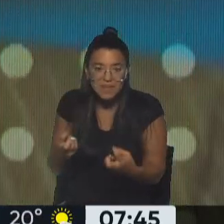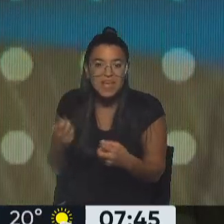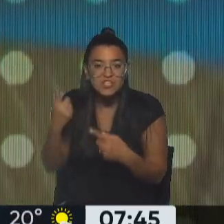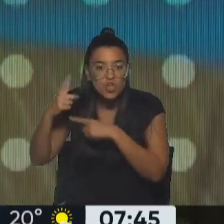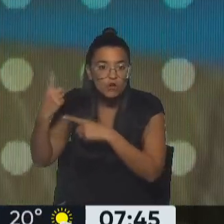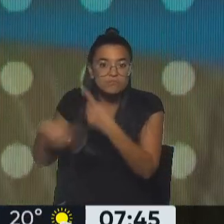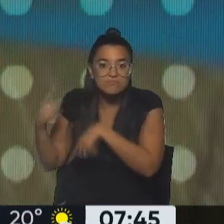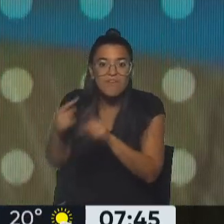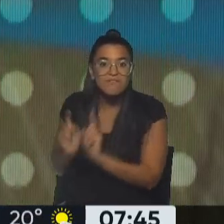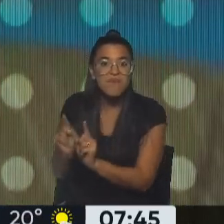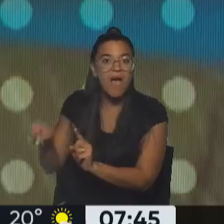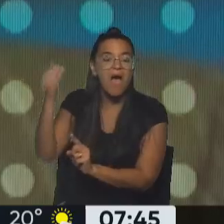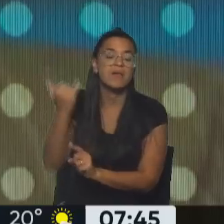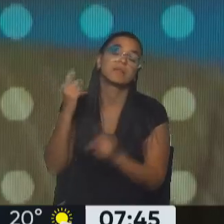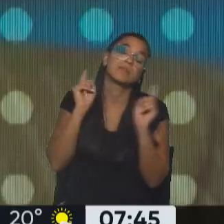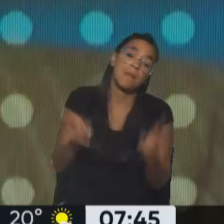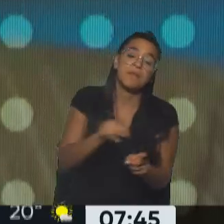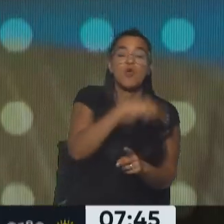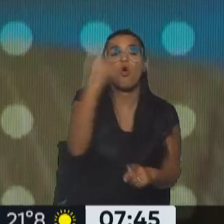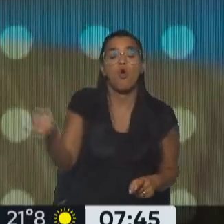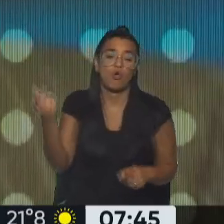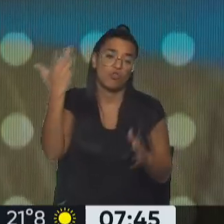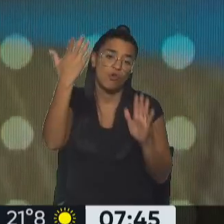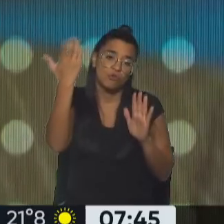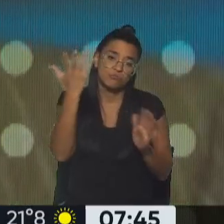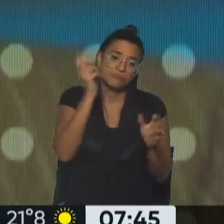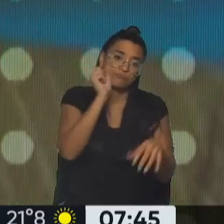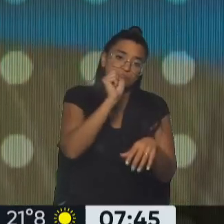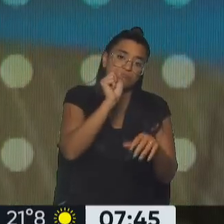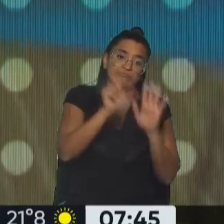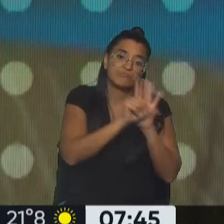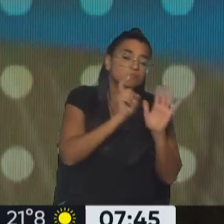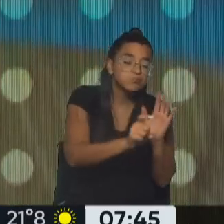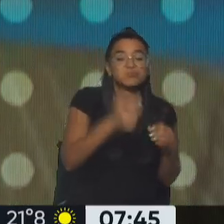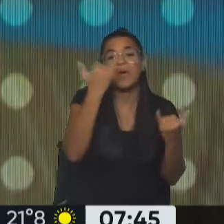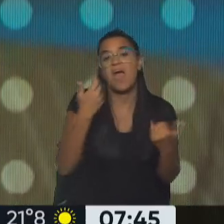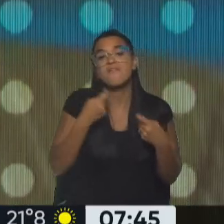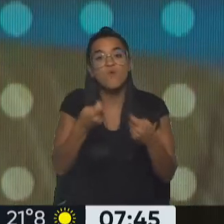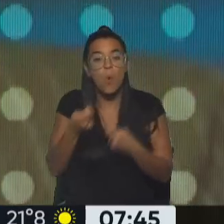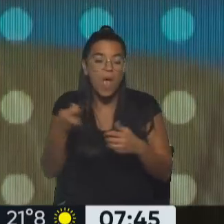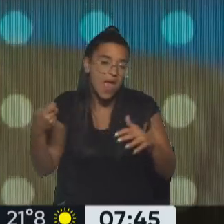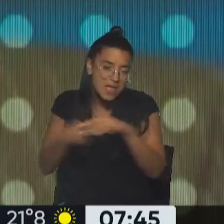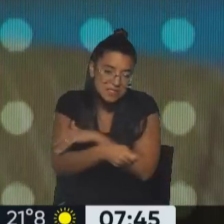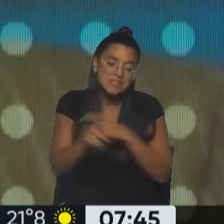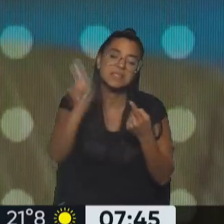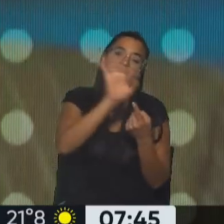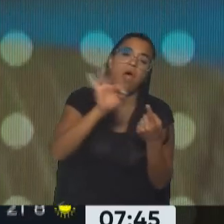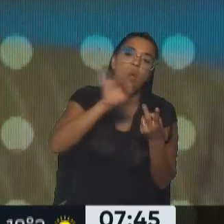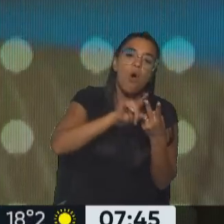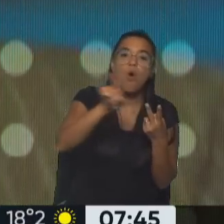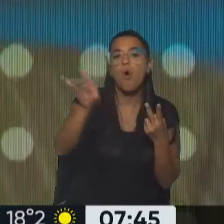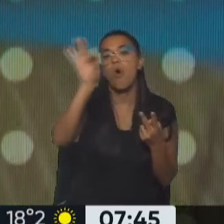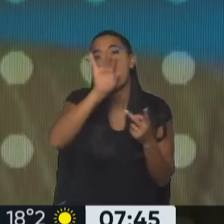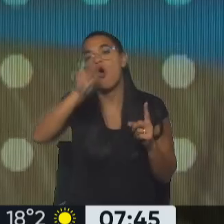Y después hay una serie de delitos potenciales que podrían ir desde el tráfico de influencia y de ahí algunos